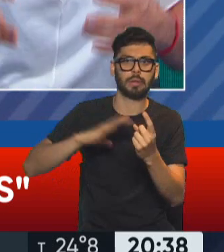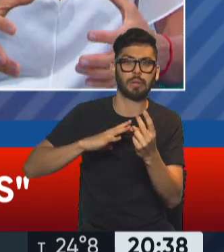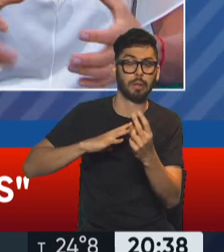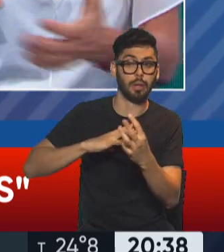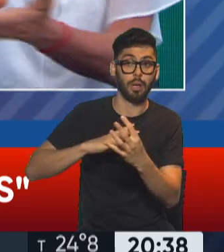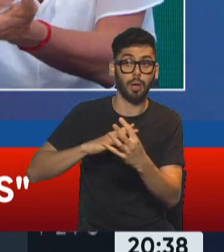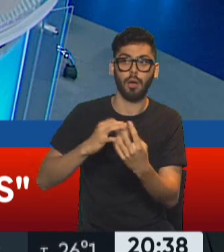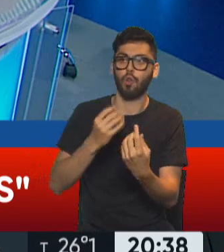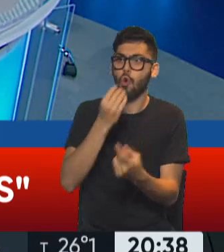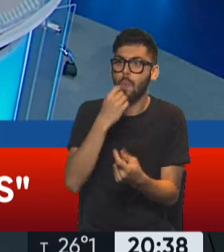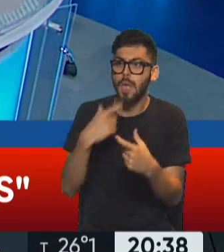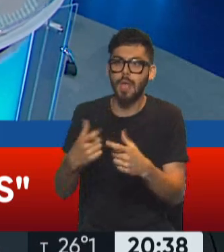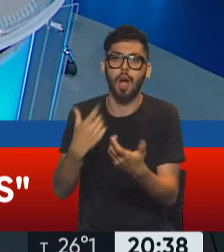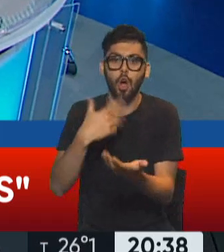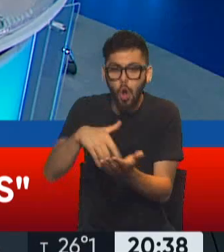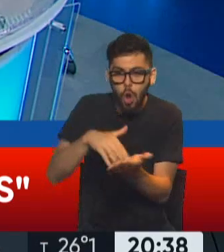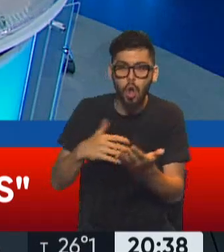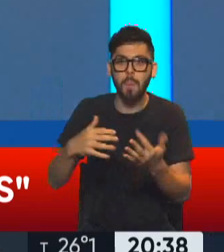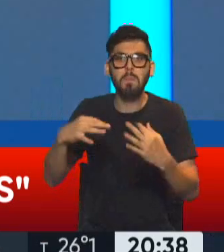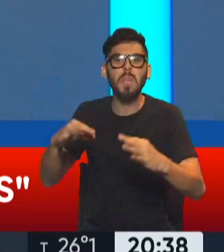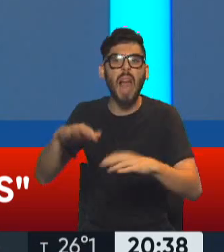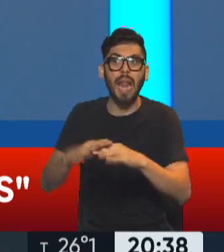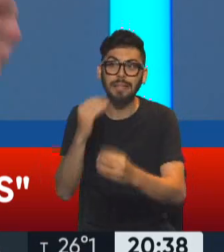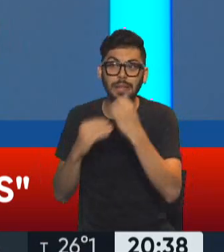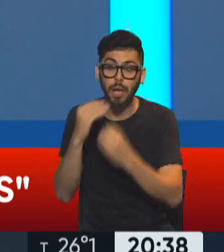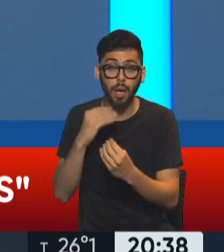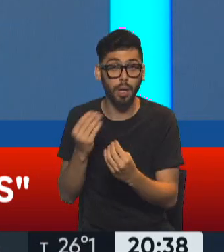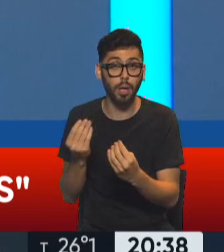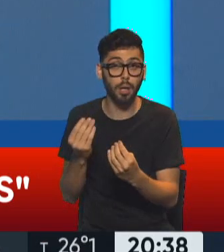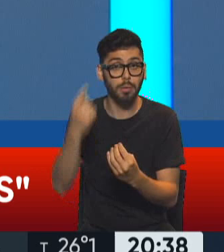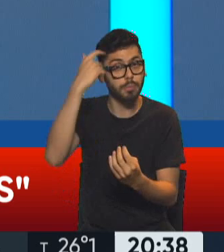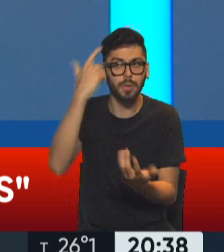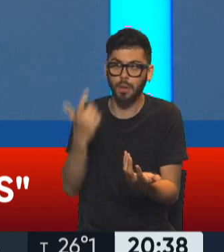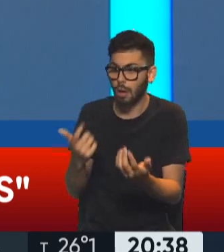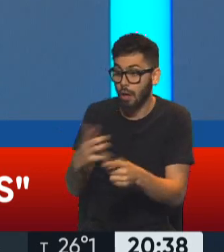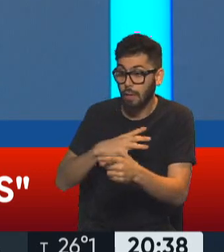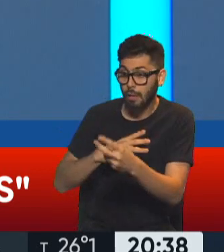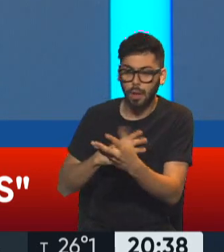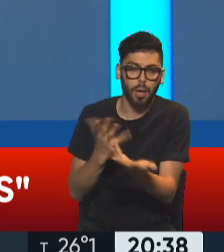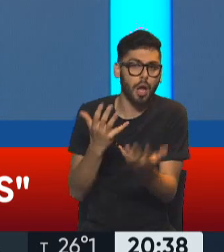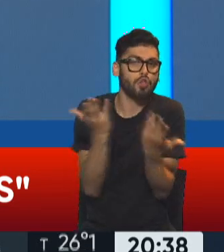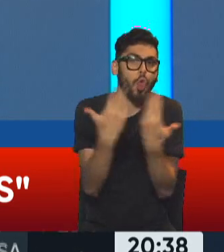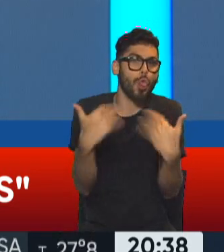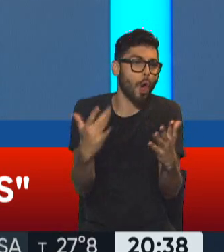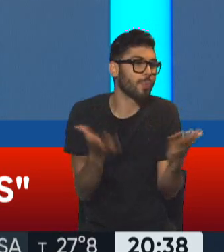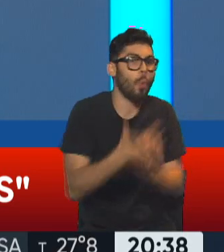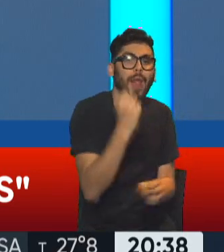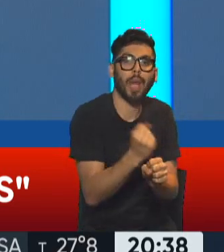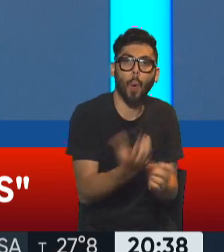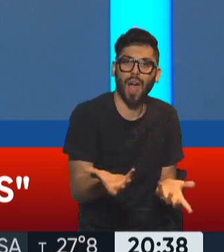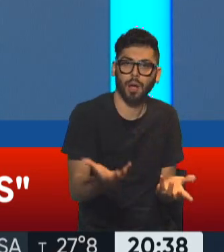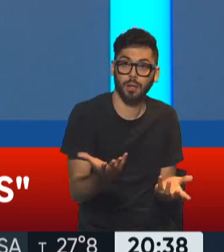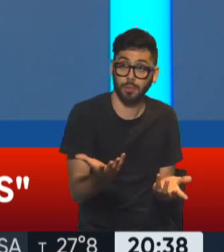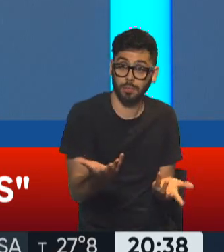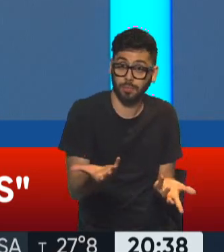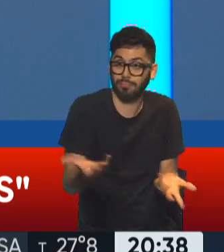garantizar el plato de comida, las tostadas con manteca en la mañana. En ese hogar no está eso, el pibe dice, salgo a hacer una changa, mi vieja no tiene laburo, mi viejo tampoco, dejo la escuela.